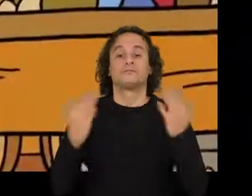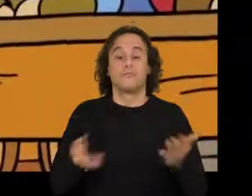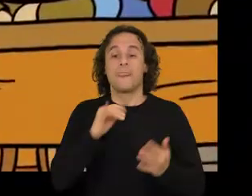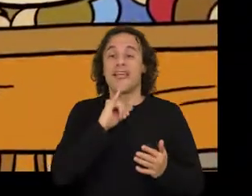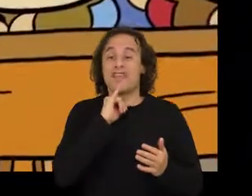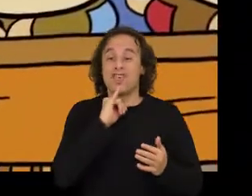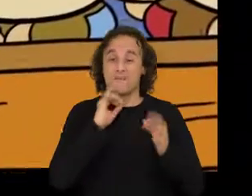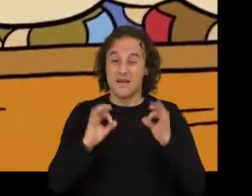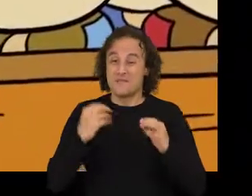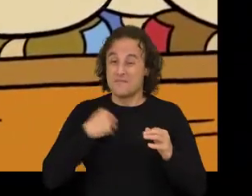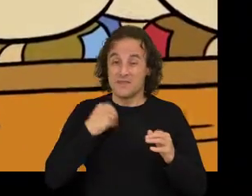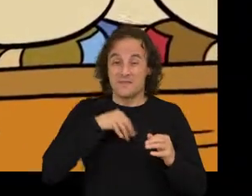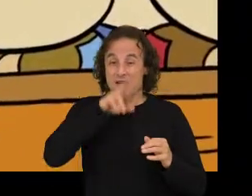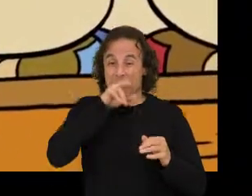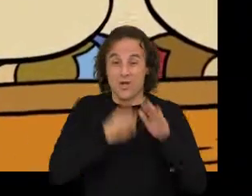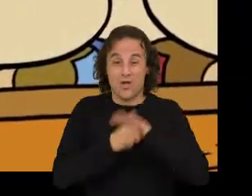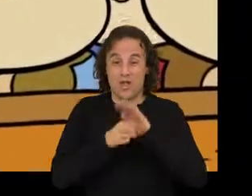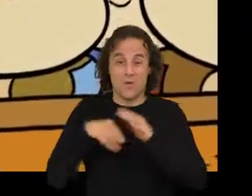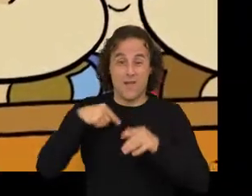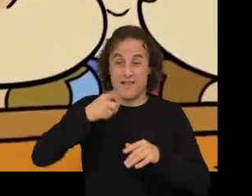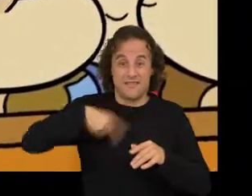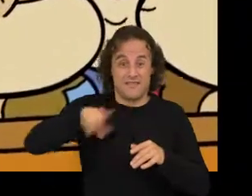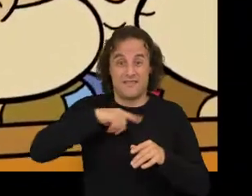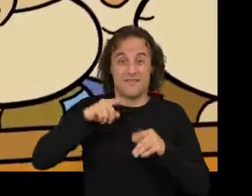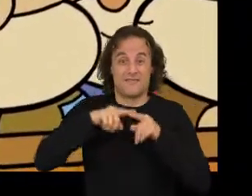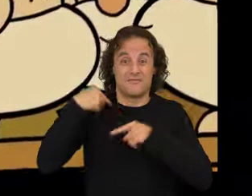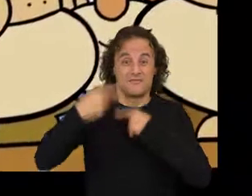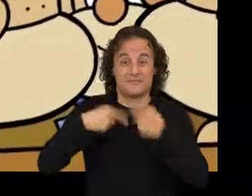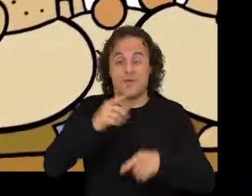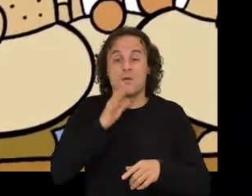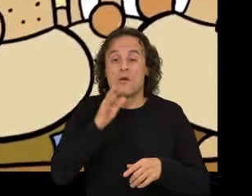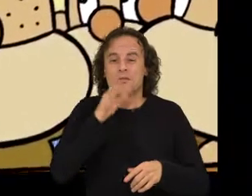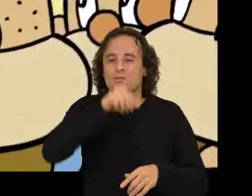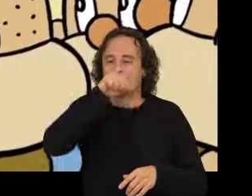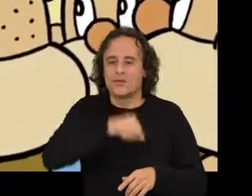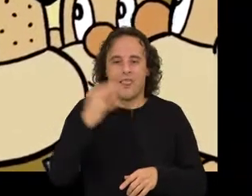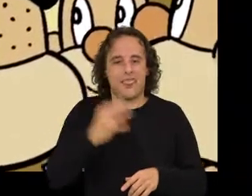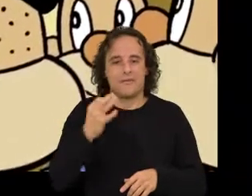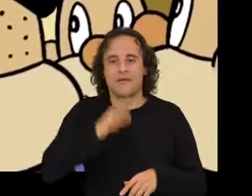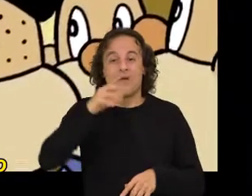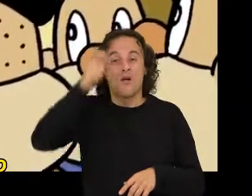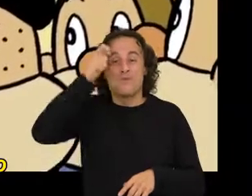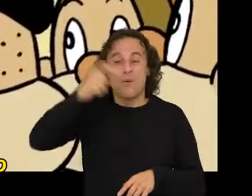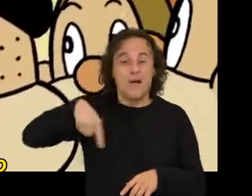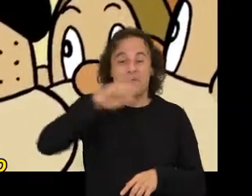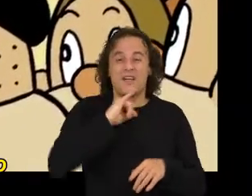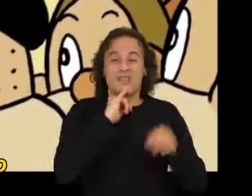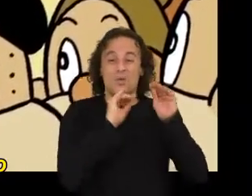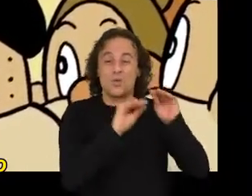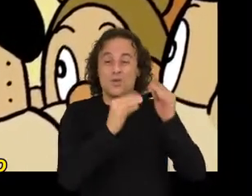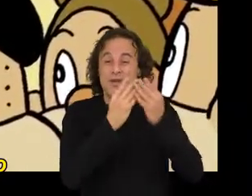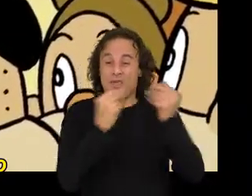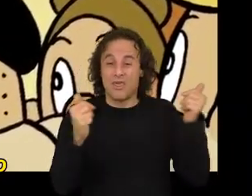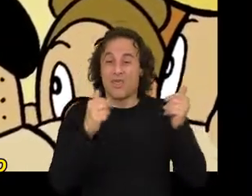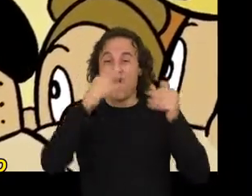Amad el idioma en el que hablamos todavía. El pueblo que olvida y escarnece su idioma. Ese pueblo